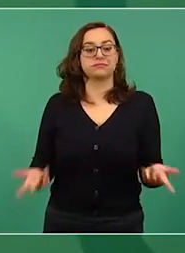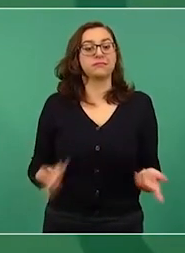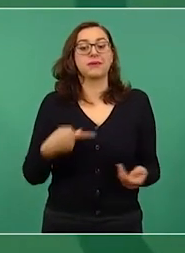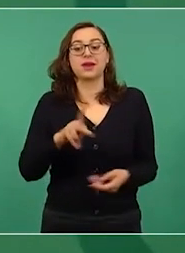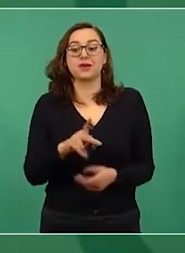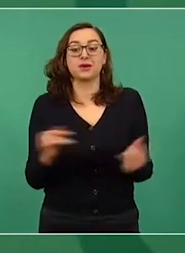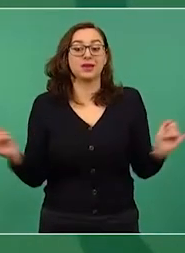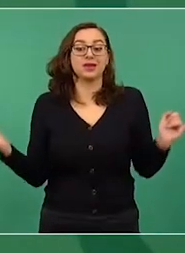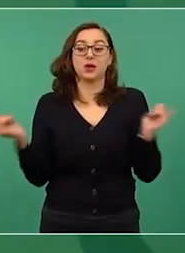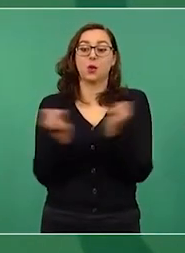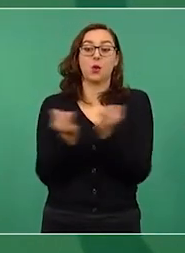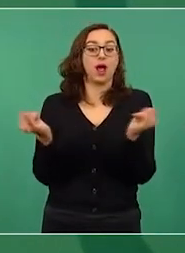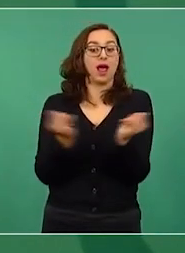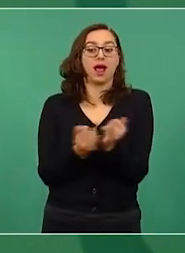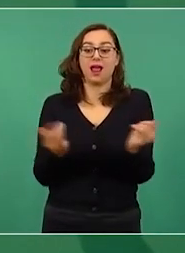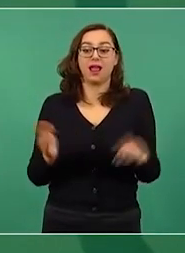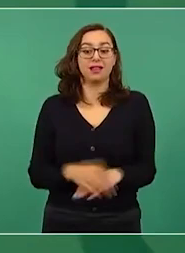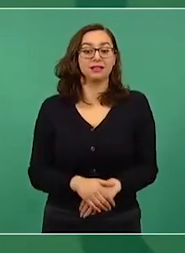nada más que hipócritas.